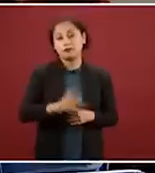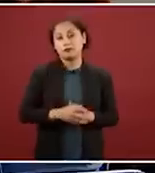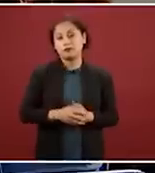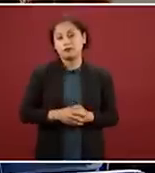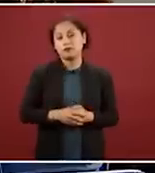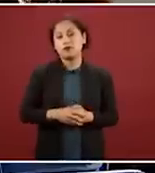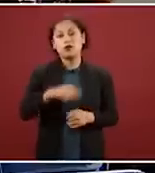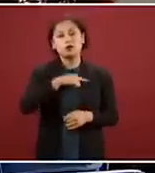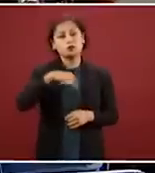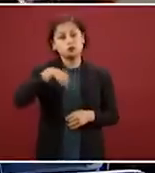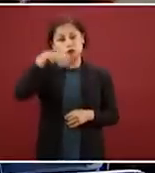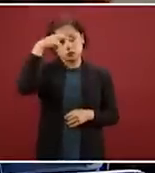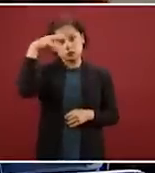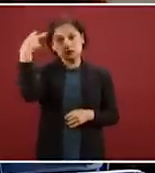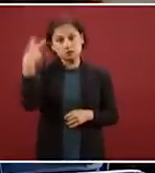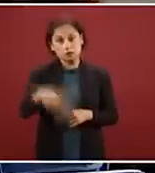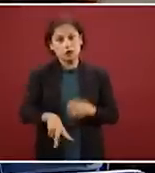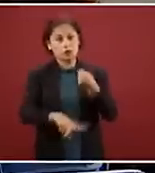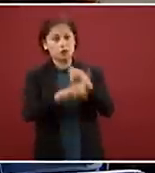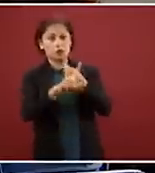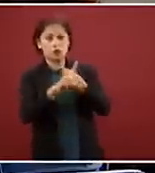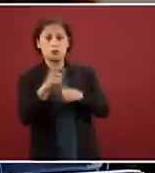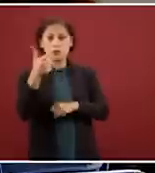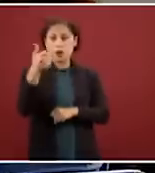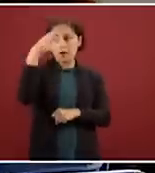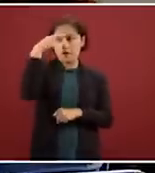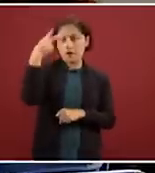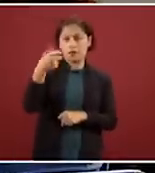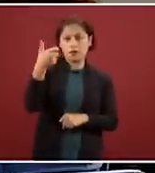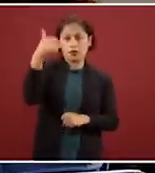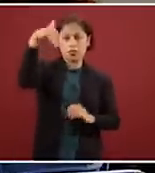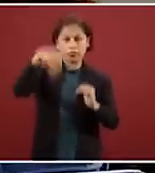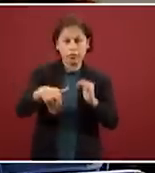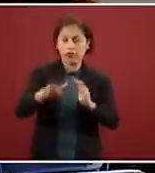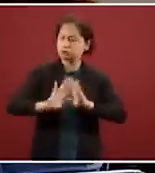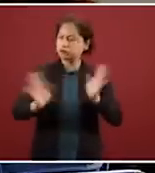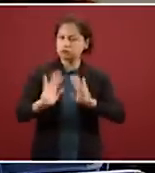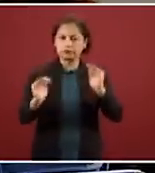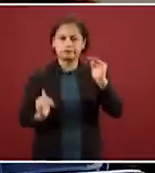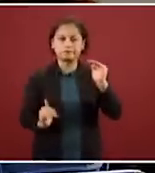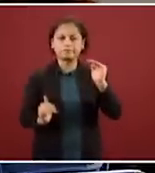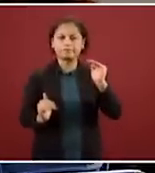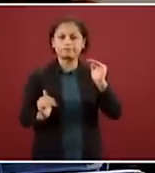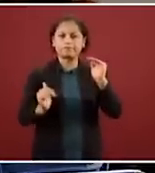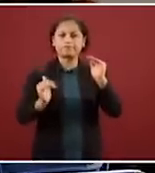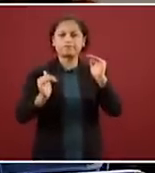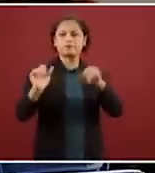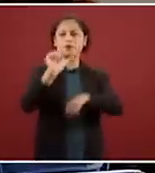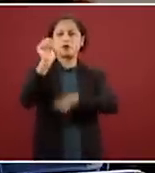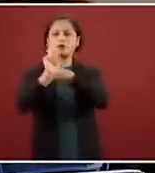no tenemos nosotros problema de depreciación de nuestra moneda. Sigue llegando inversión extranjera.